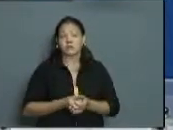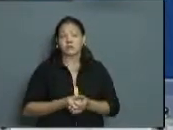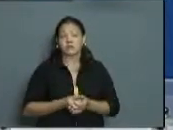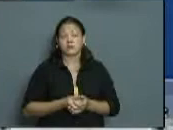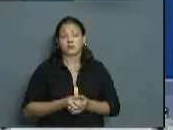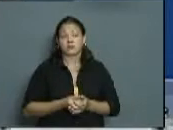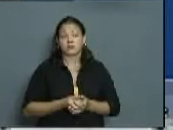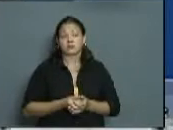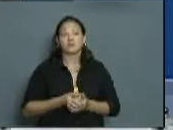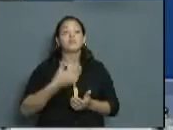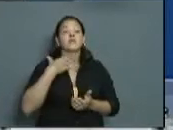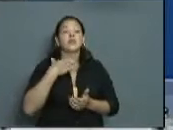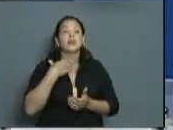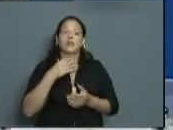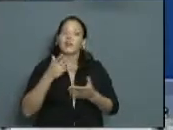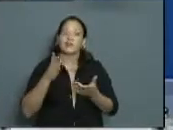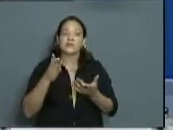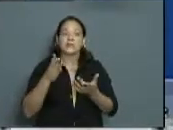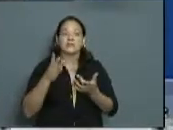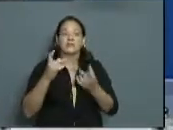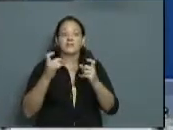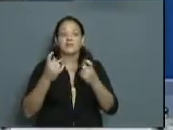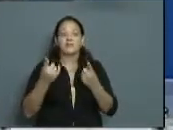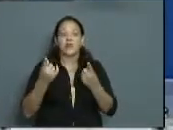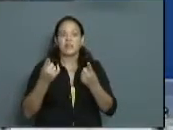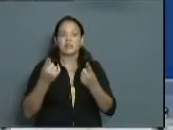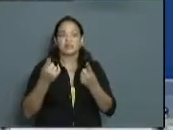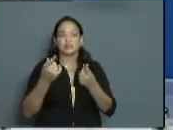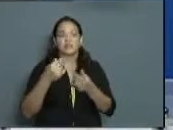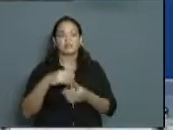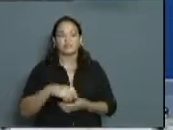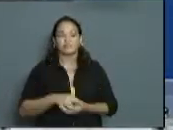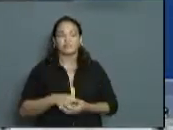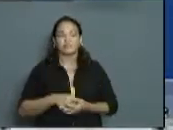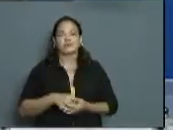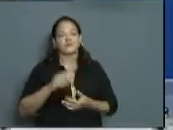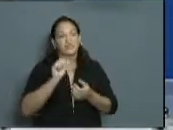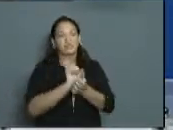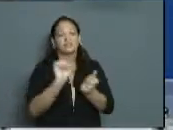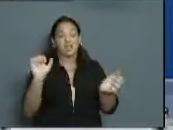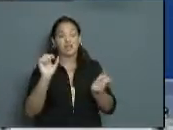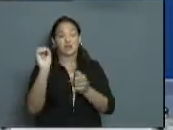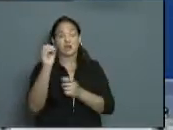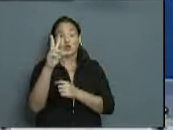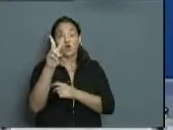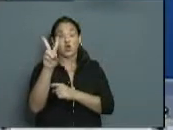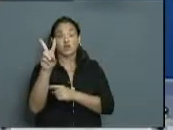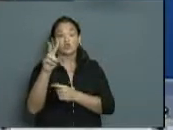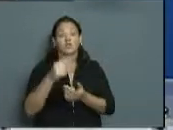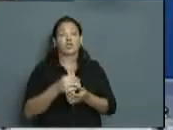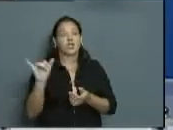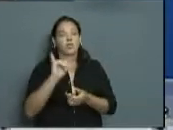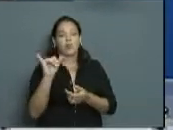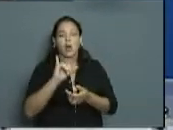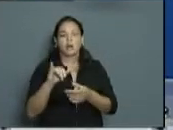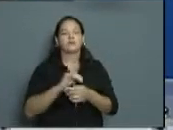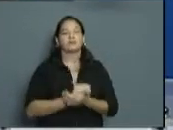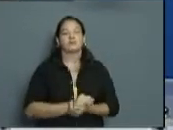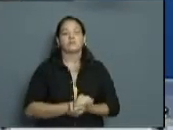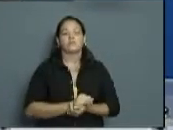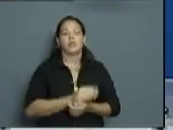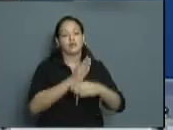No importa. Un poco ronca hoy. Lo importante es que llegue la información. La vacuna Soberana 02 ya se distribuyó por las 10 áreas de salud del municipio